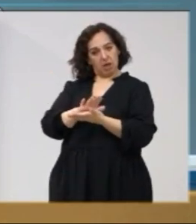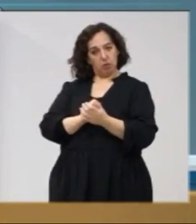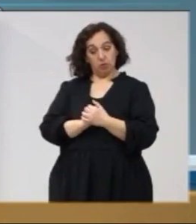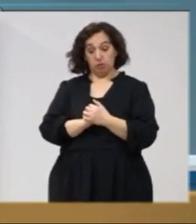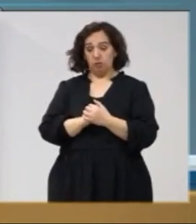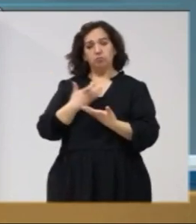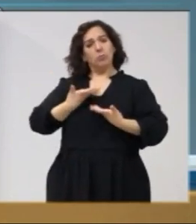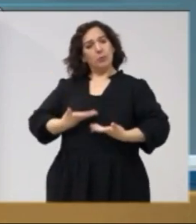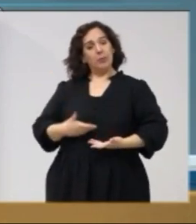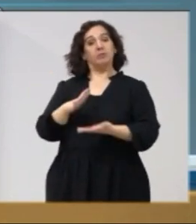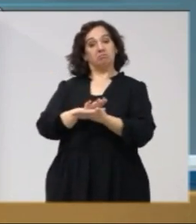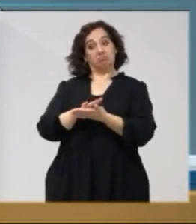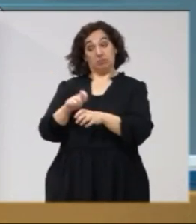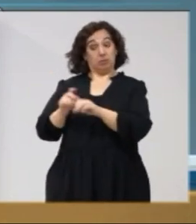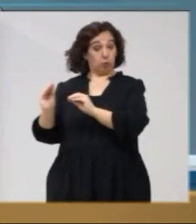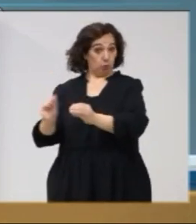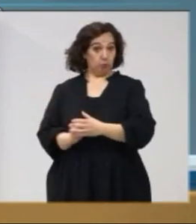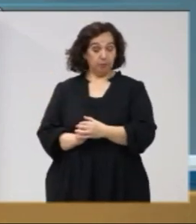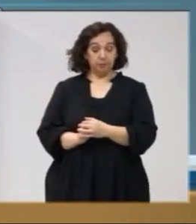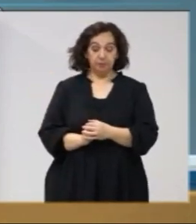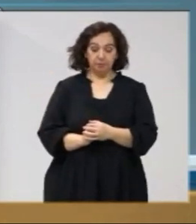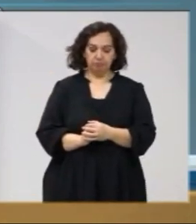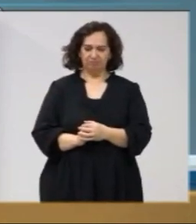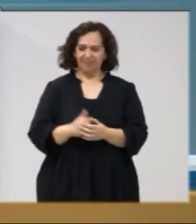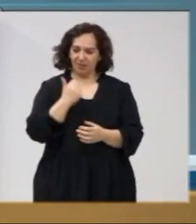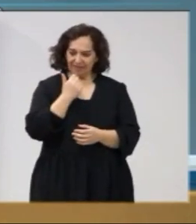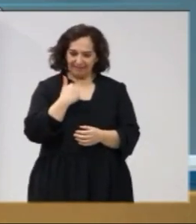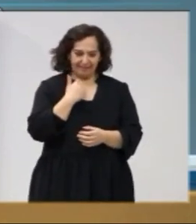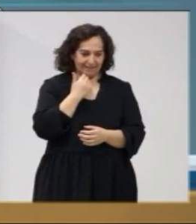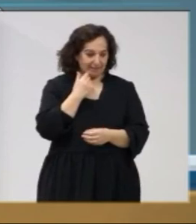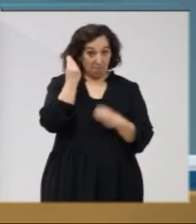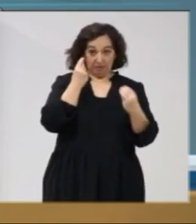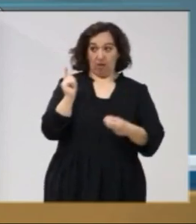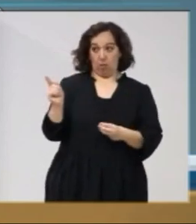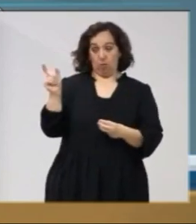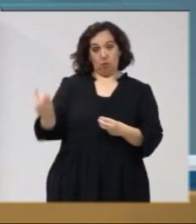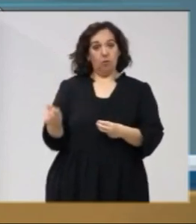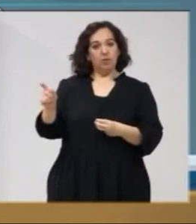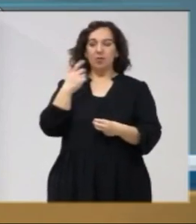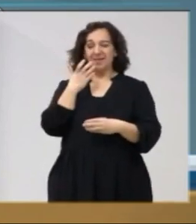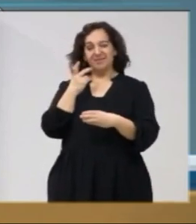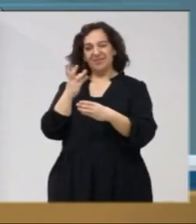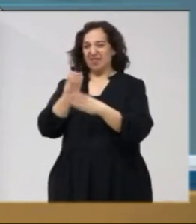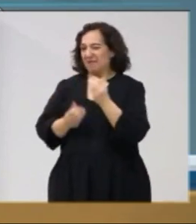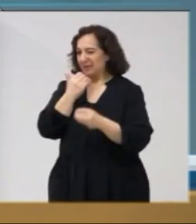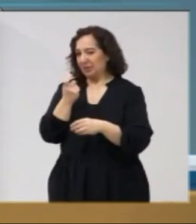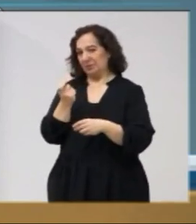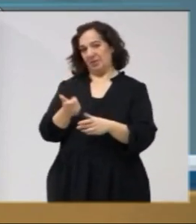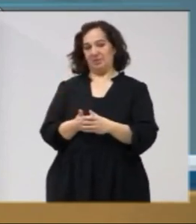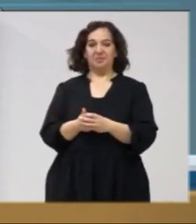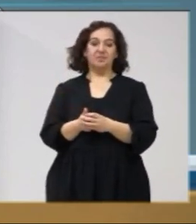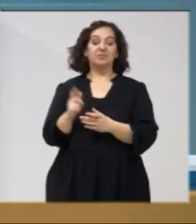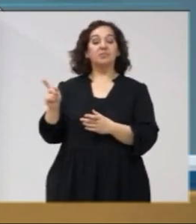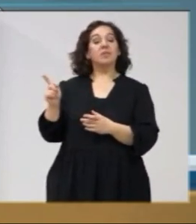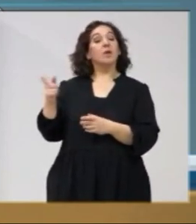le caracteriza. Yo he llegado a pensar que tiene un pequeño defecto, y es que es, aparte